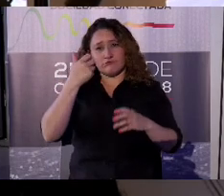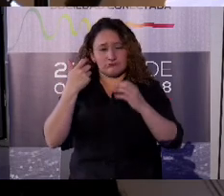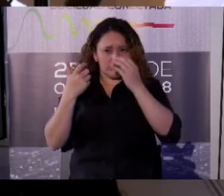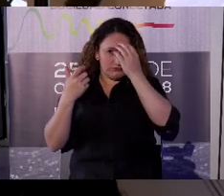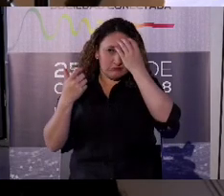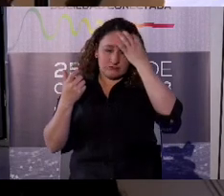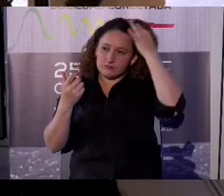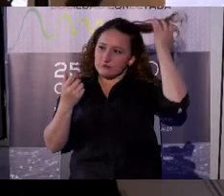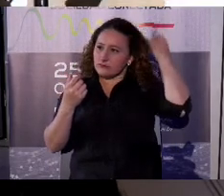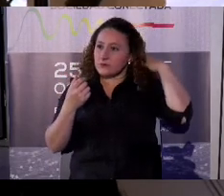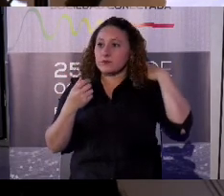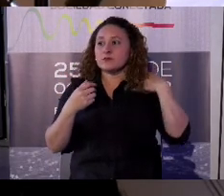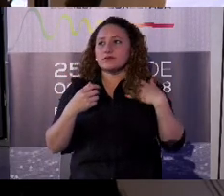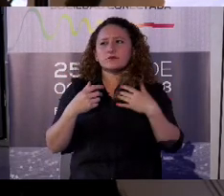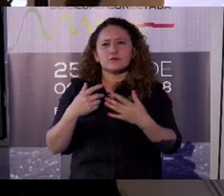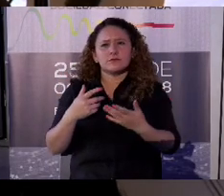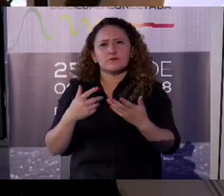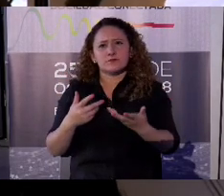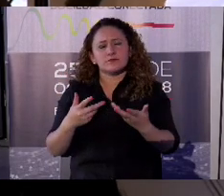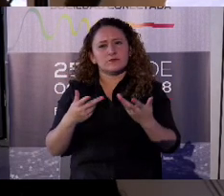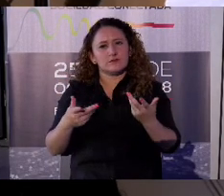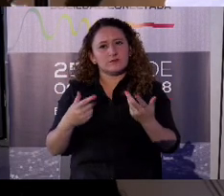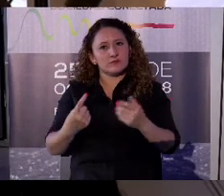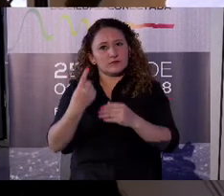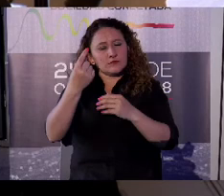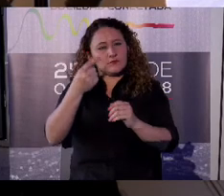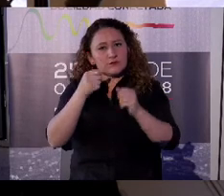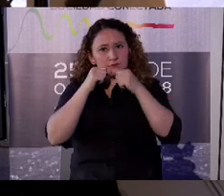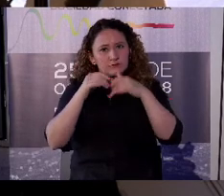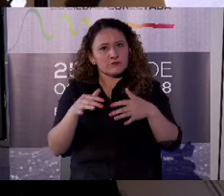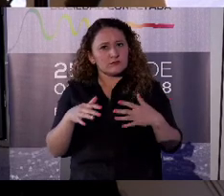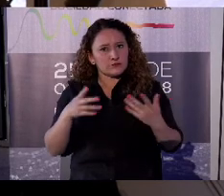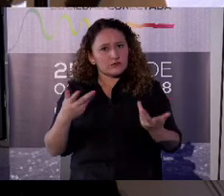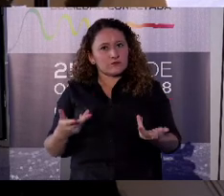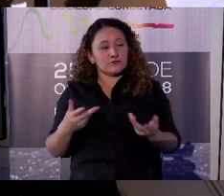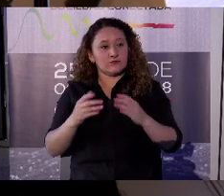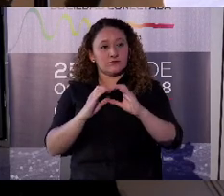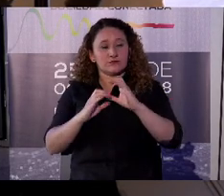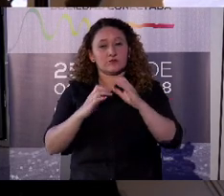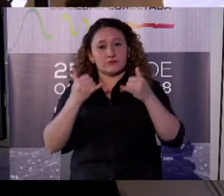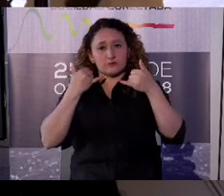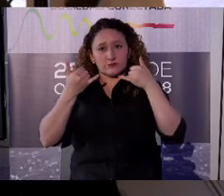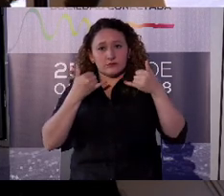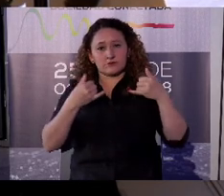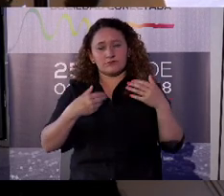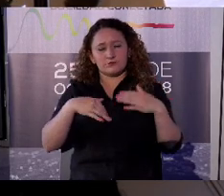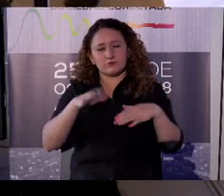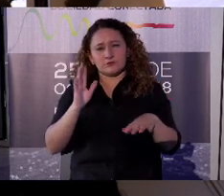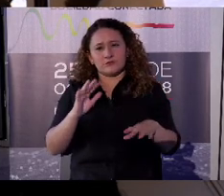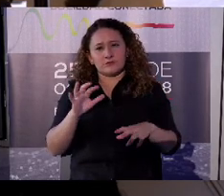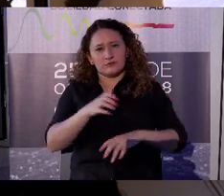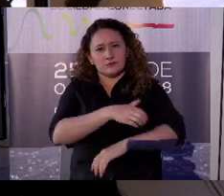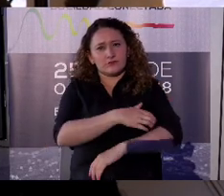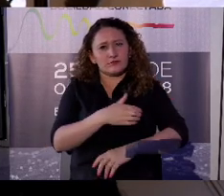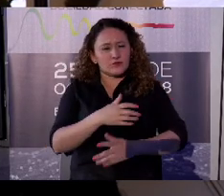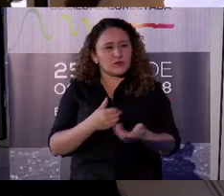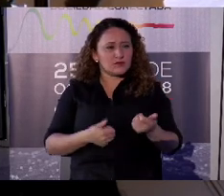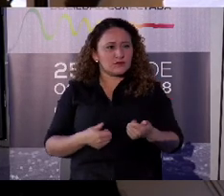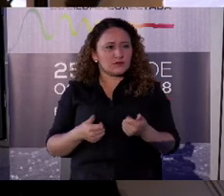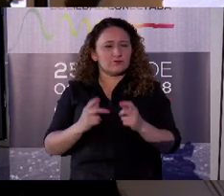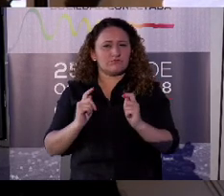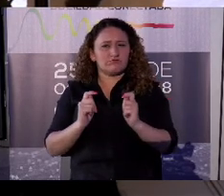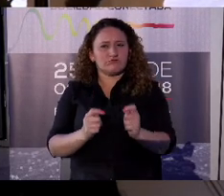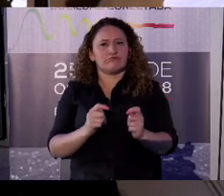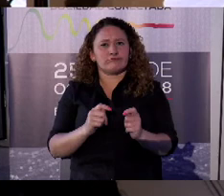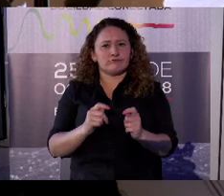menor, y es que no hay instrumento de política pública en el ámbito de las telecomunicaciones que sea más poderoso que la asignación